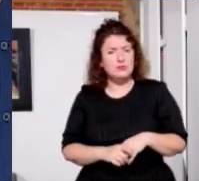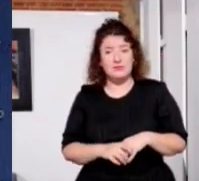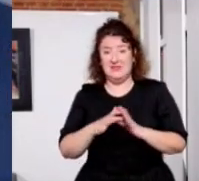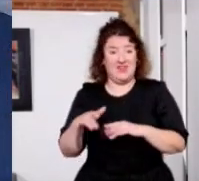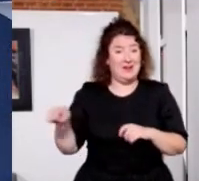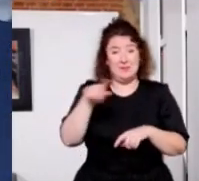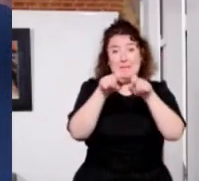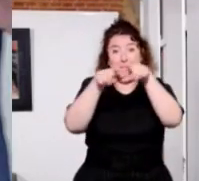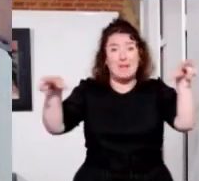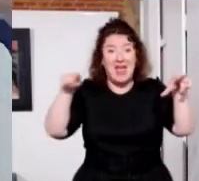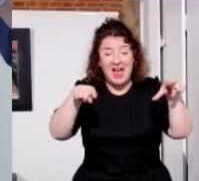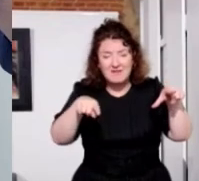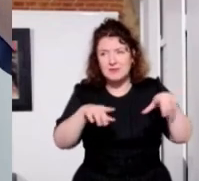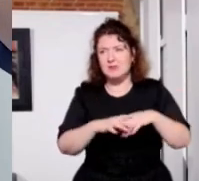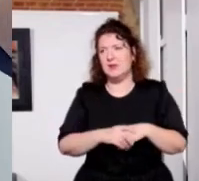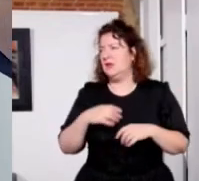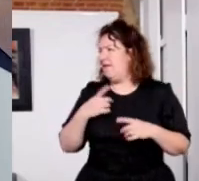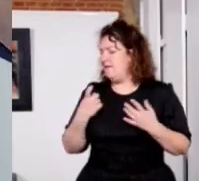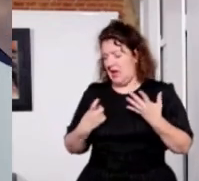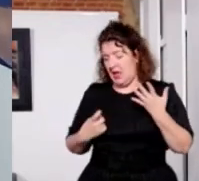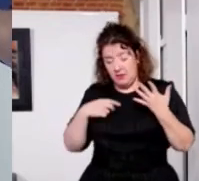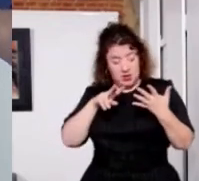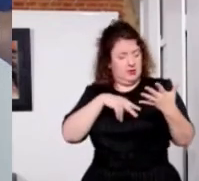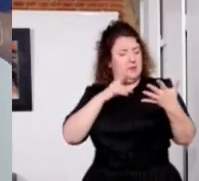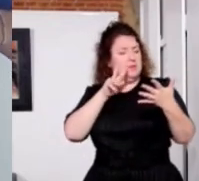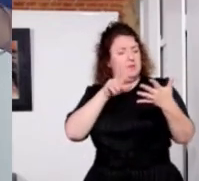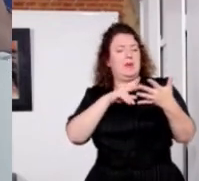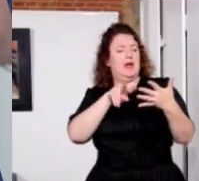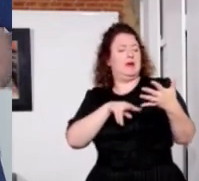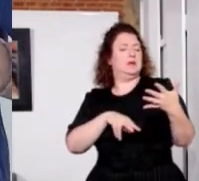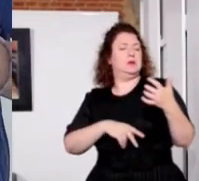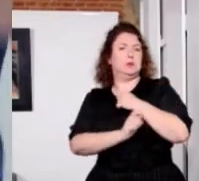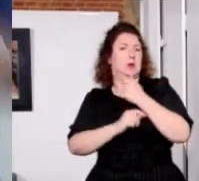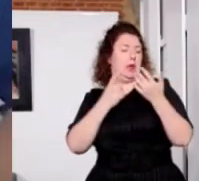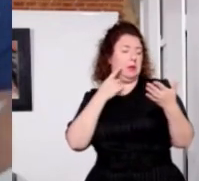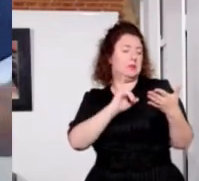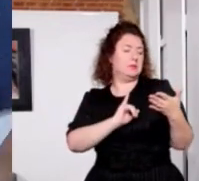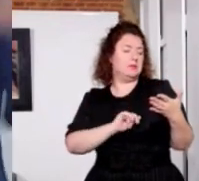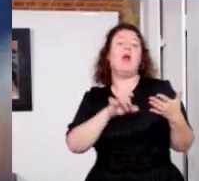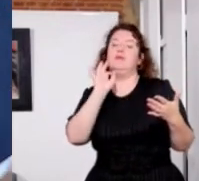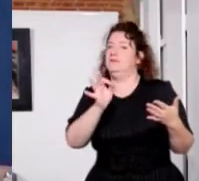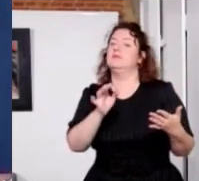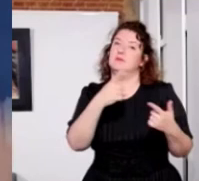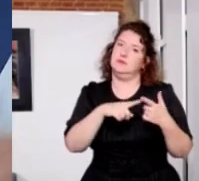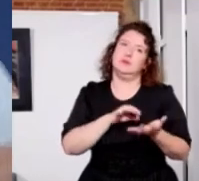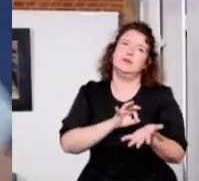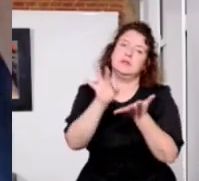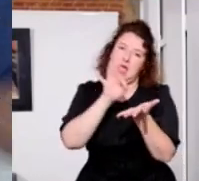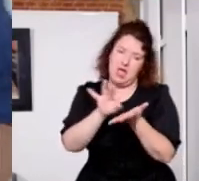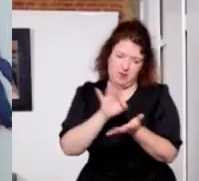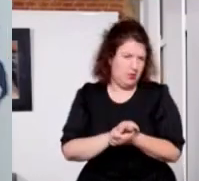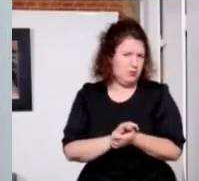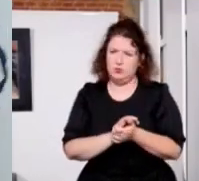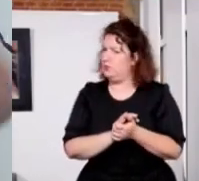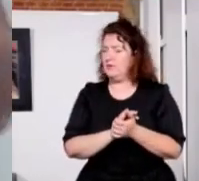Todo esto, a ver si me he dejado alguna cosa, que yo miro aquí mi chuleta. Y ahí sí, sobre todo, y servicios, lo que decíamos. Hay